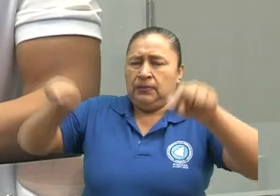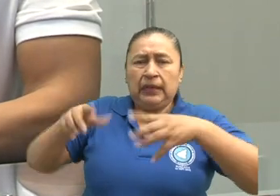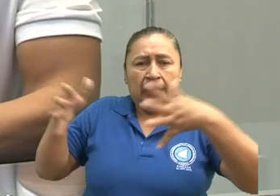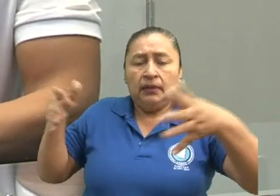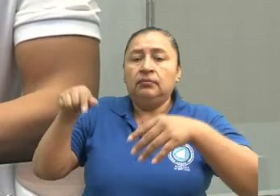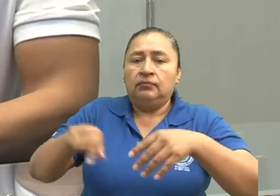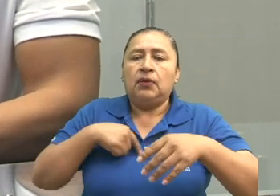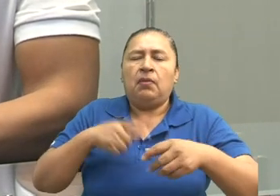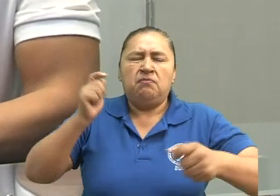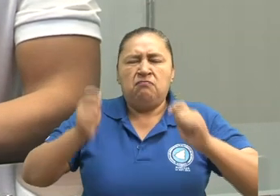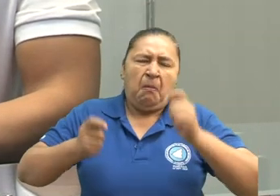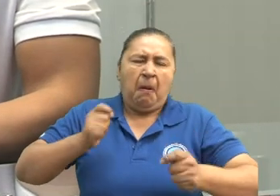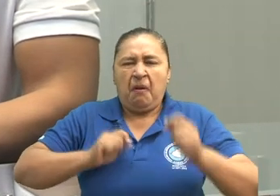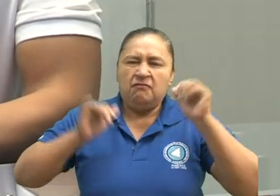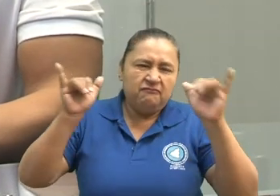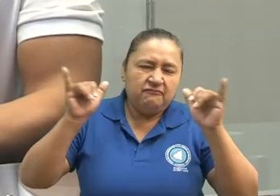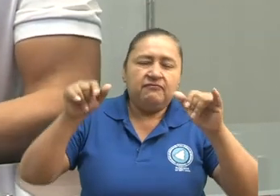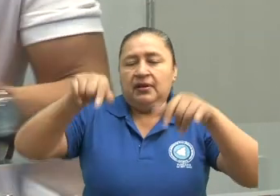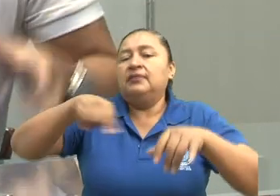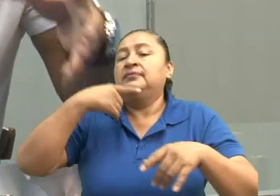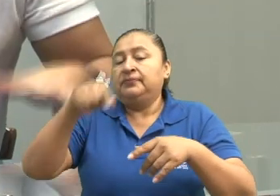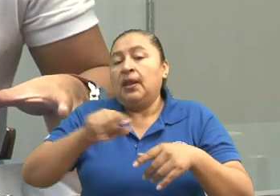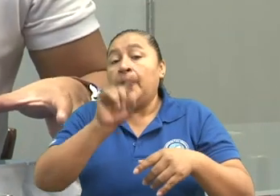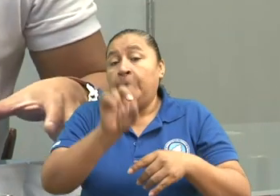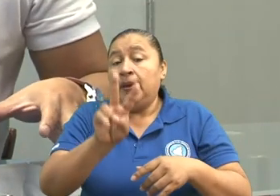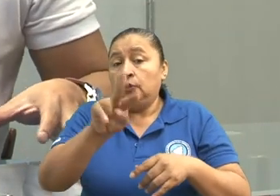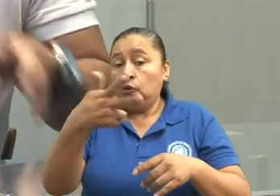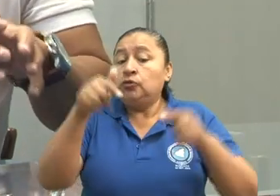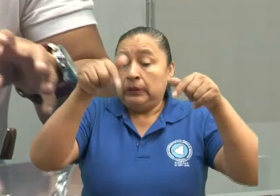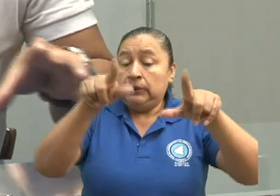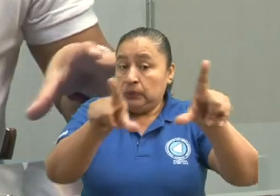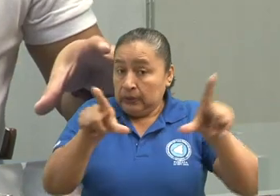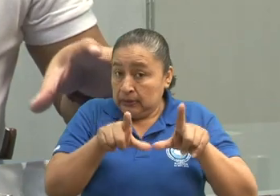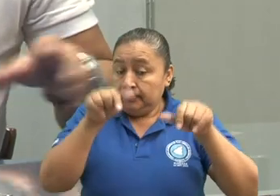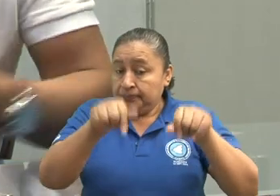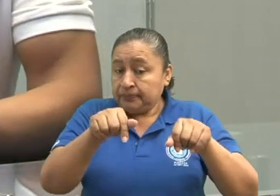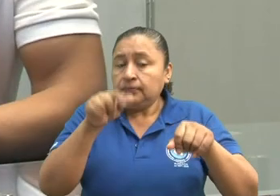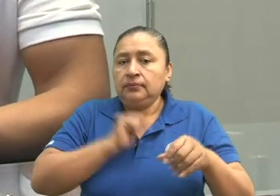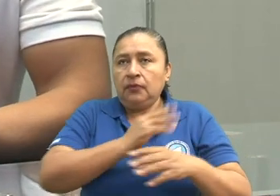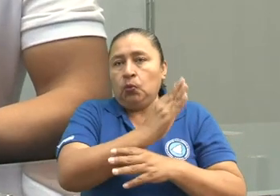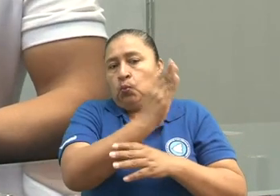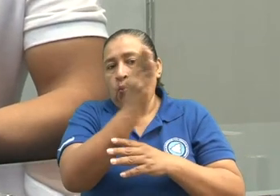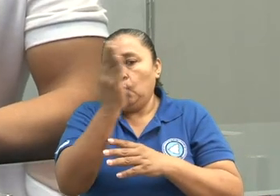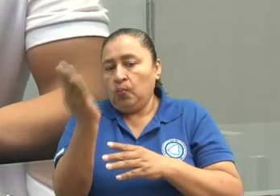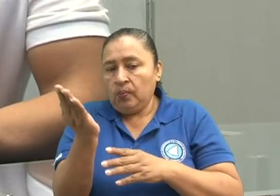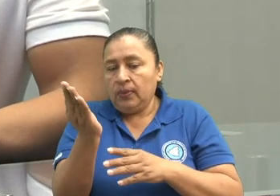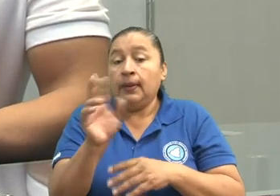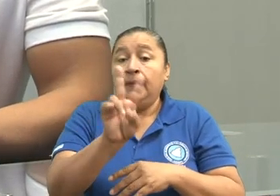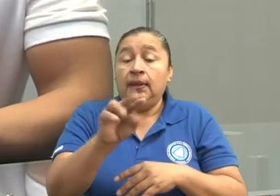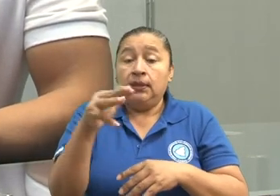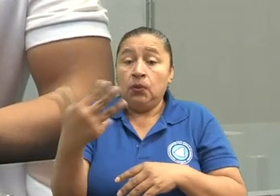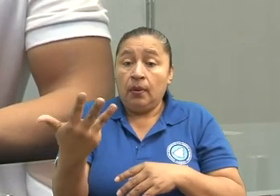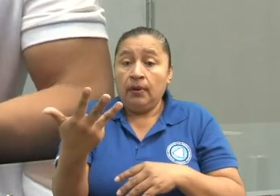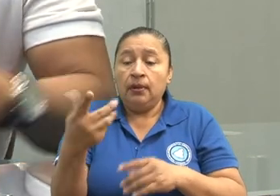a tener bandas de rock y el 28 se instalan. Están ahí todo el día. El 29